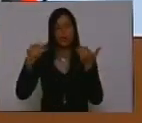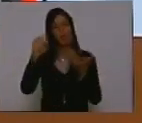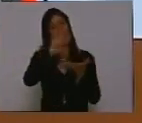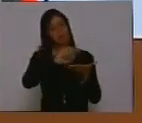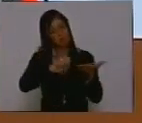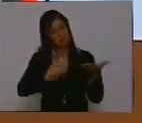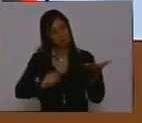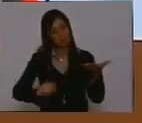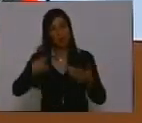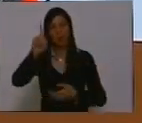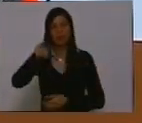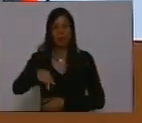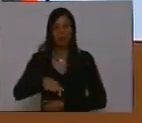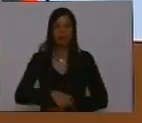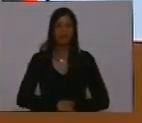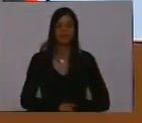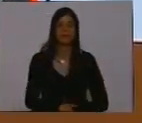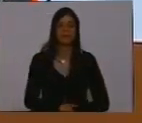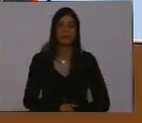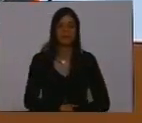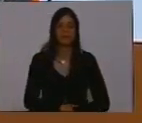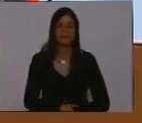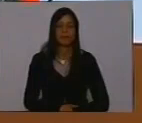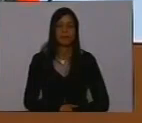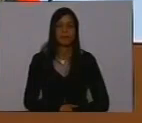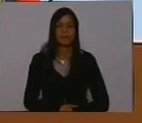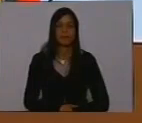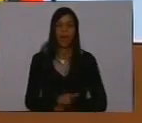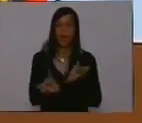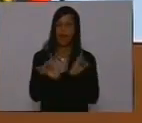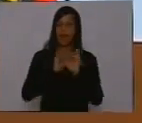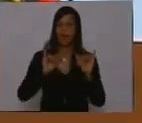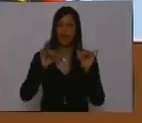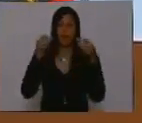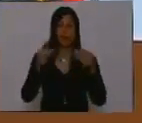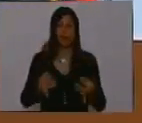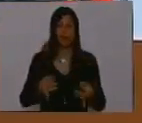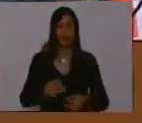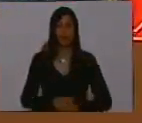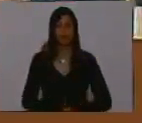y rechazadas en el transcurso del mismo. Es todo, presidente Elvis Amoroso.